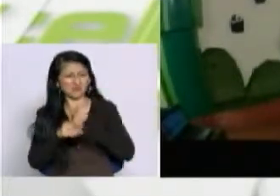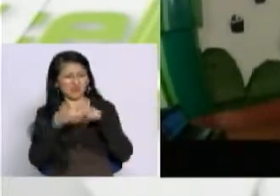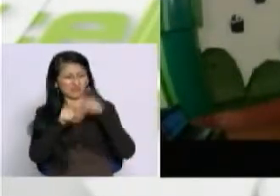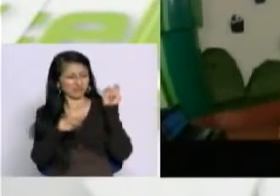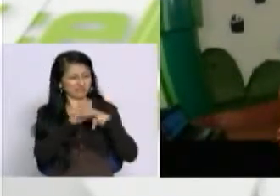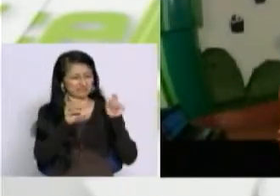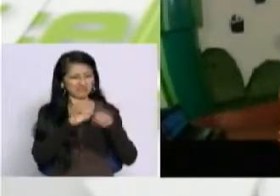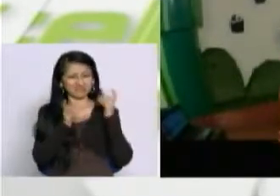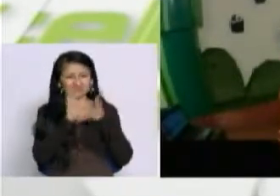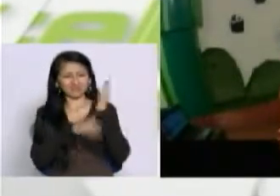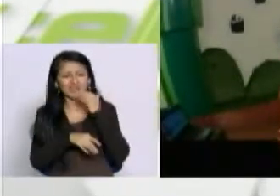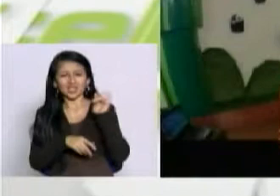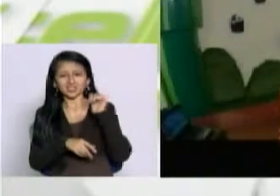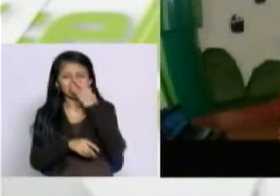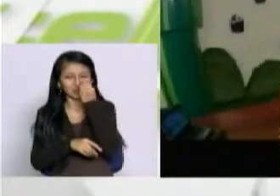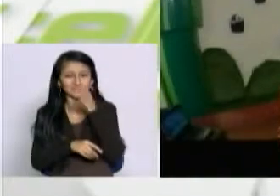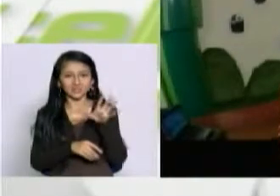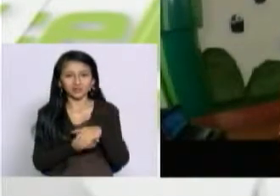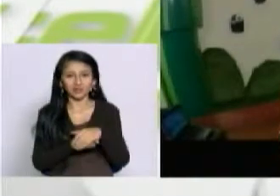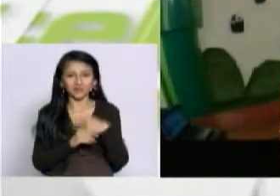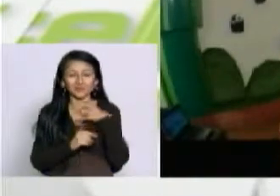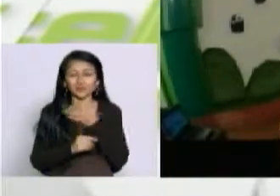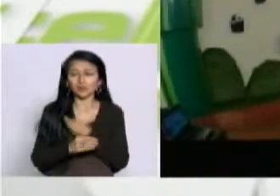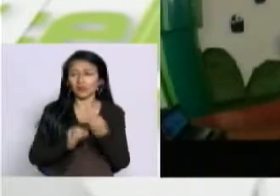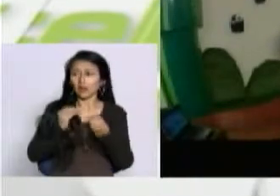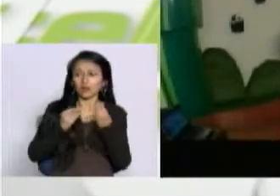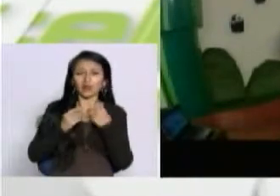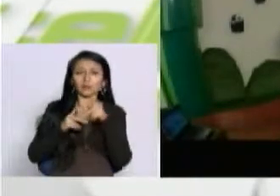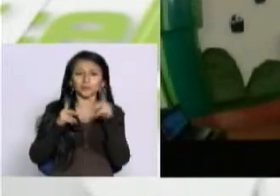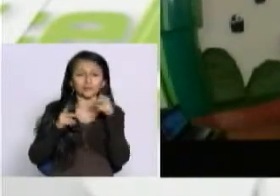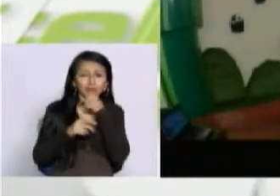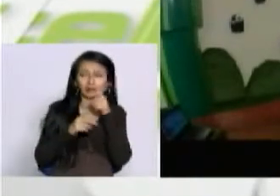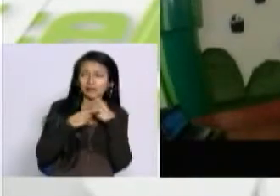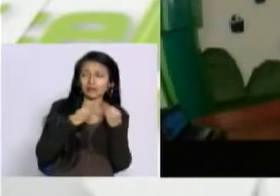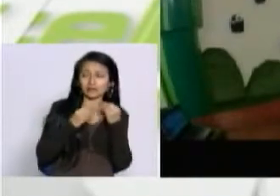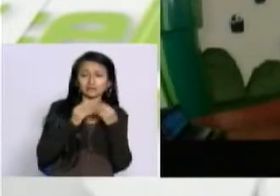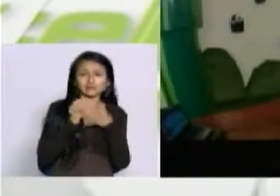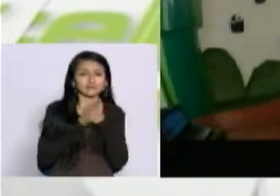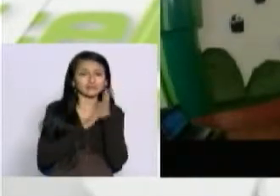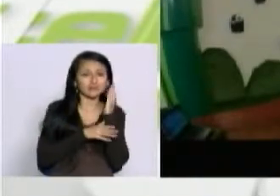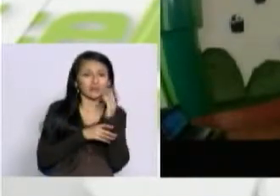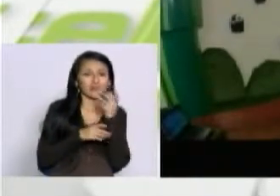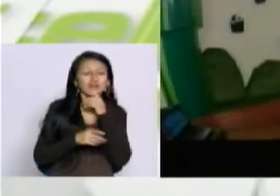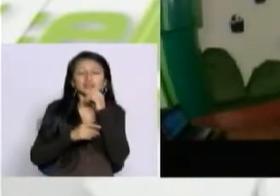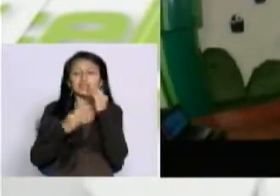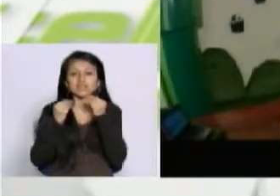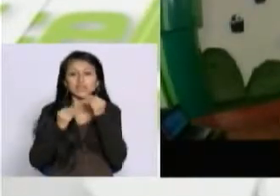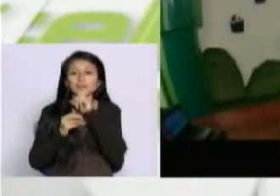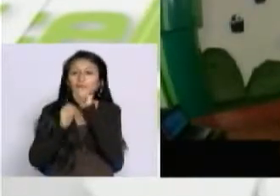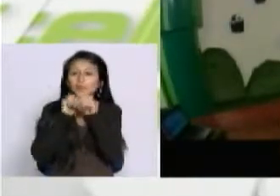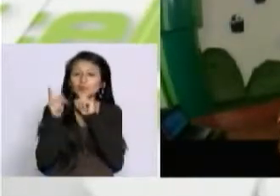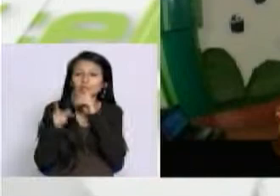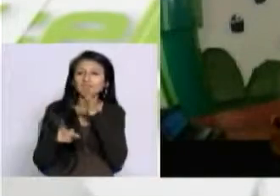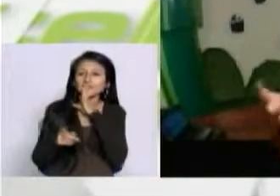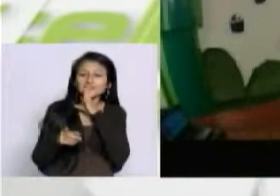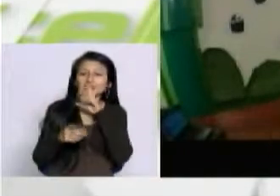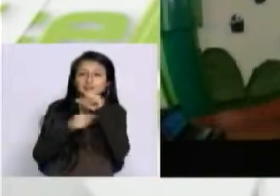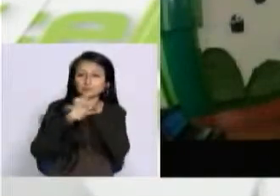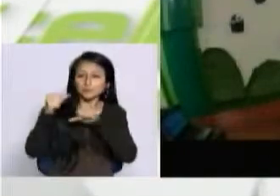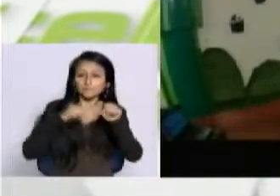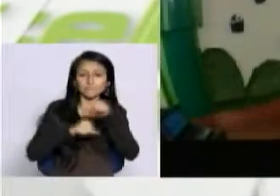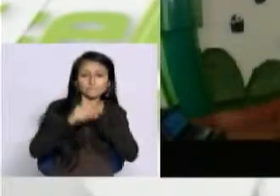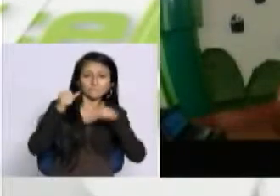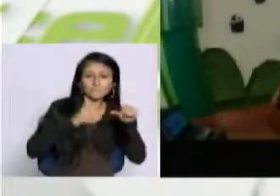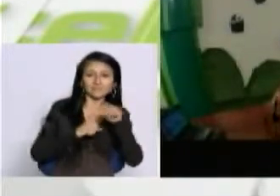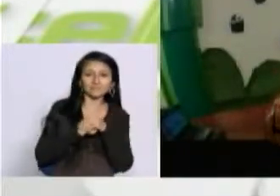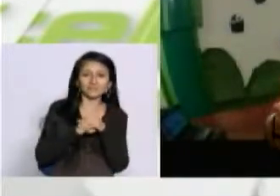Cine Estrés, entrevistamos también al presentador de Gamers Generación, a Solibán, y todos